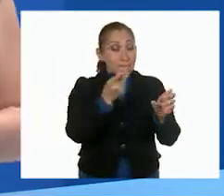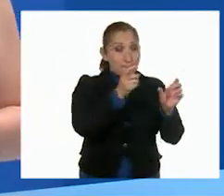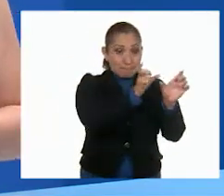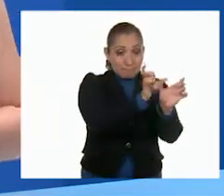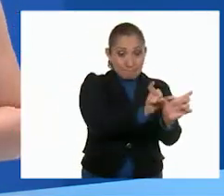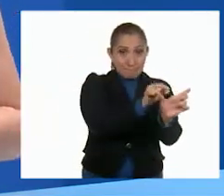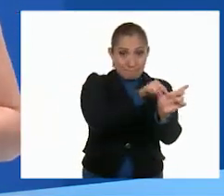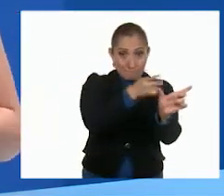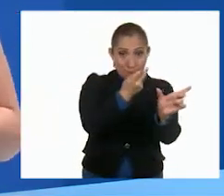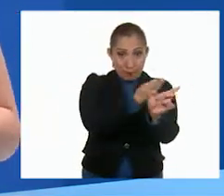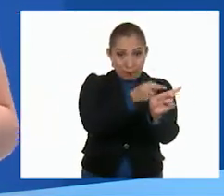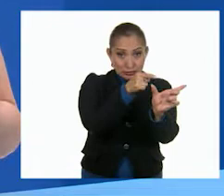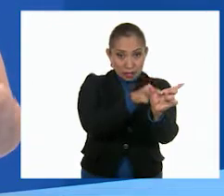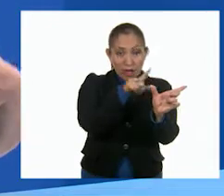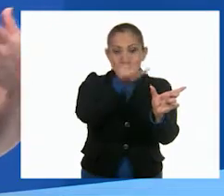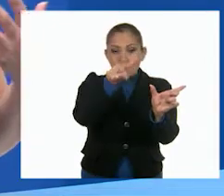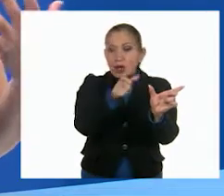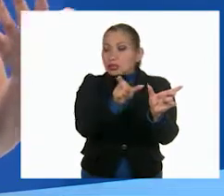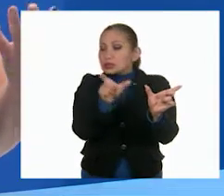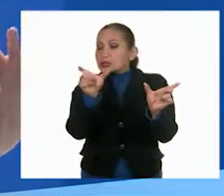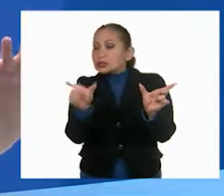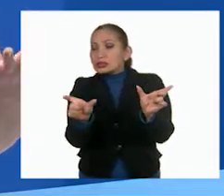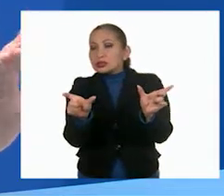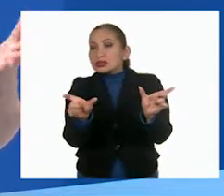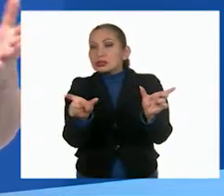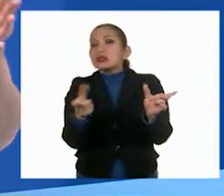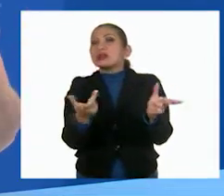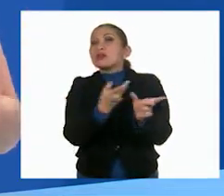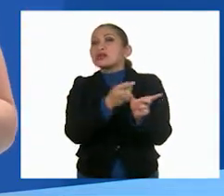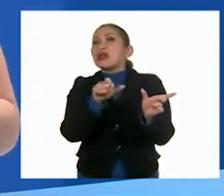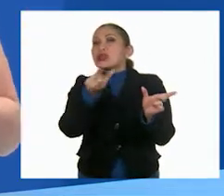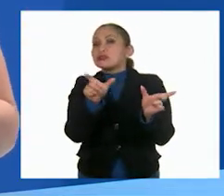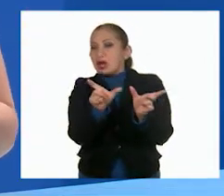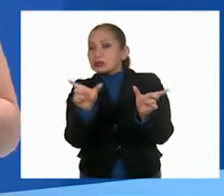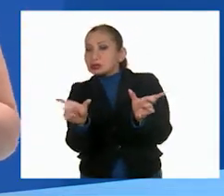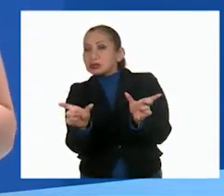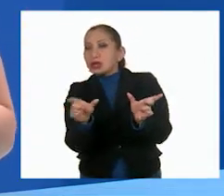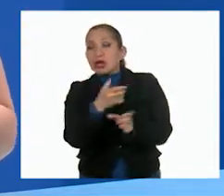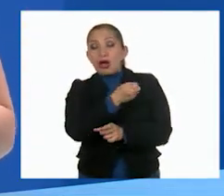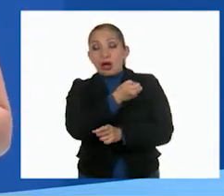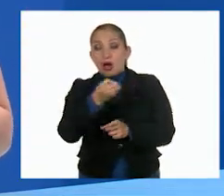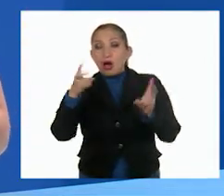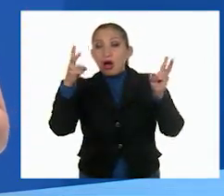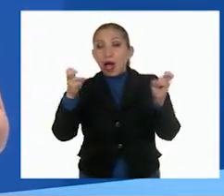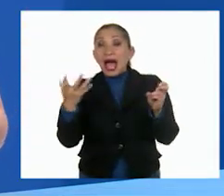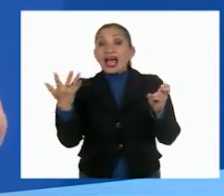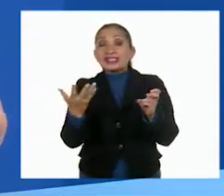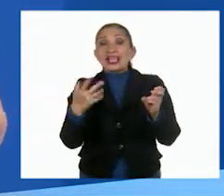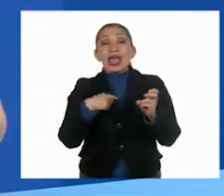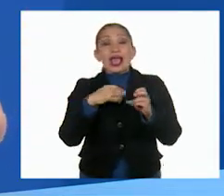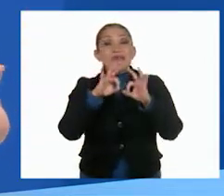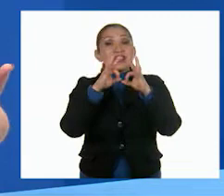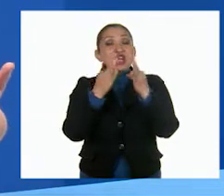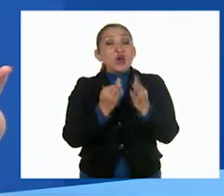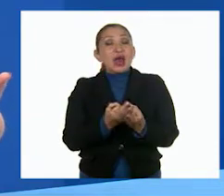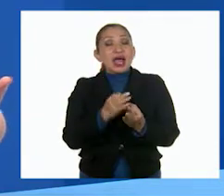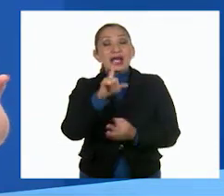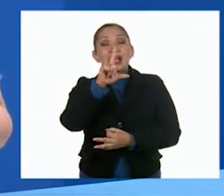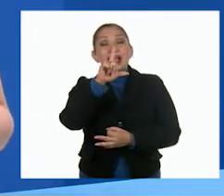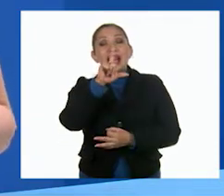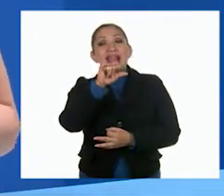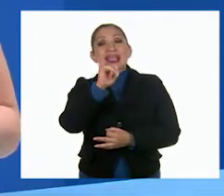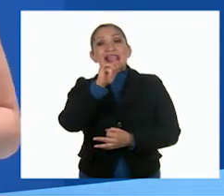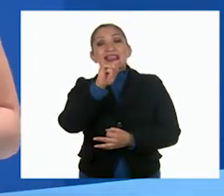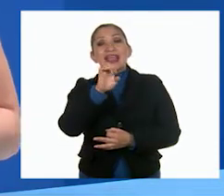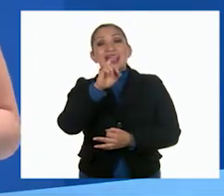efecto, la forma de que se construye el refrán hace uso de figuras literarias como son la